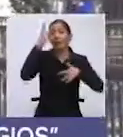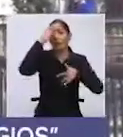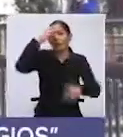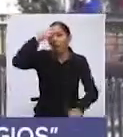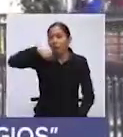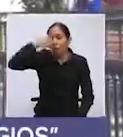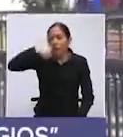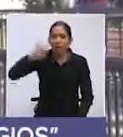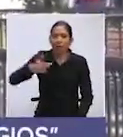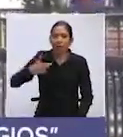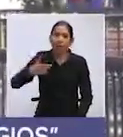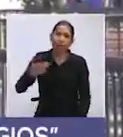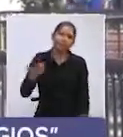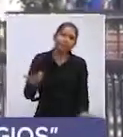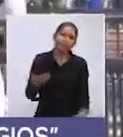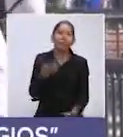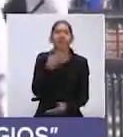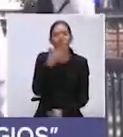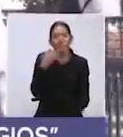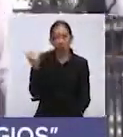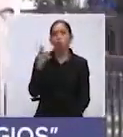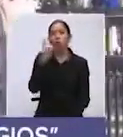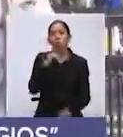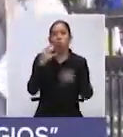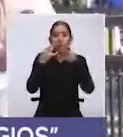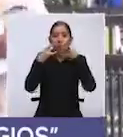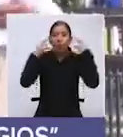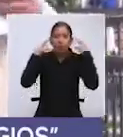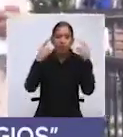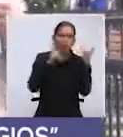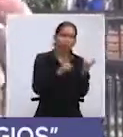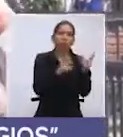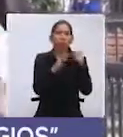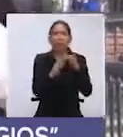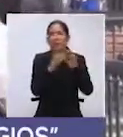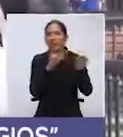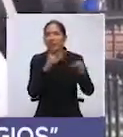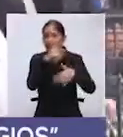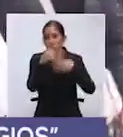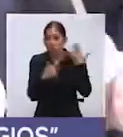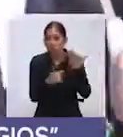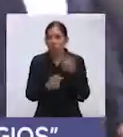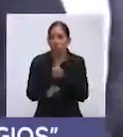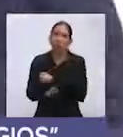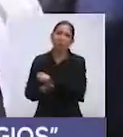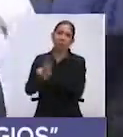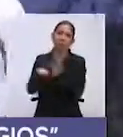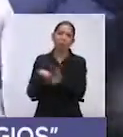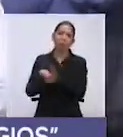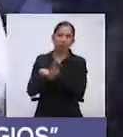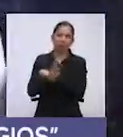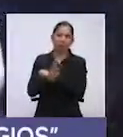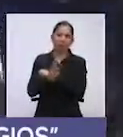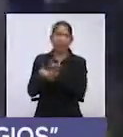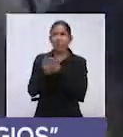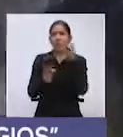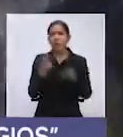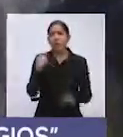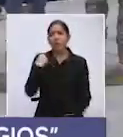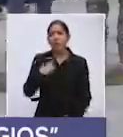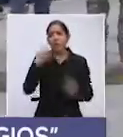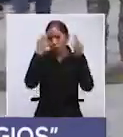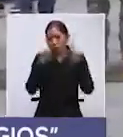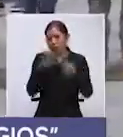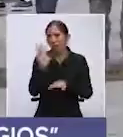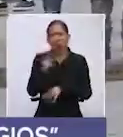mejores condiciones, haciendo uso de las medidas de bioseguridad, porque si no lo hacemos, es decir, no